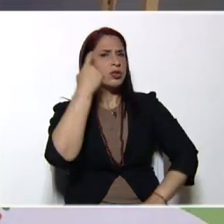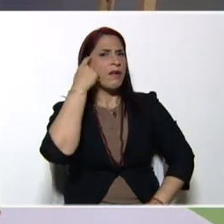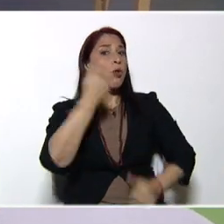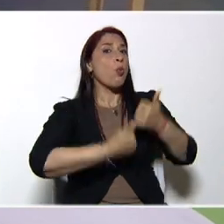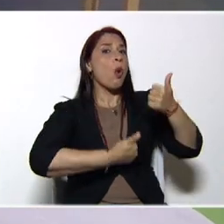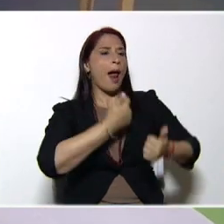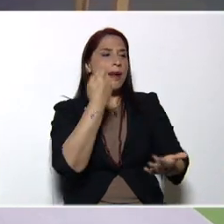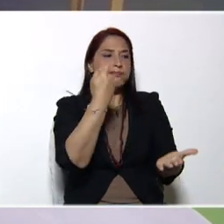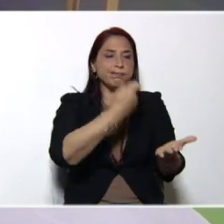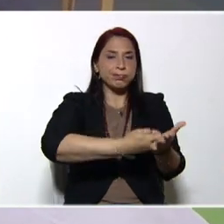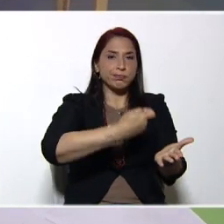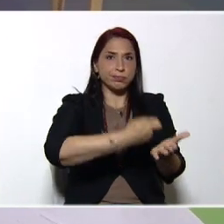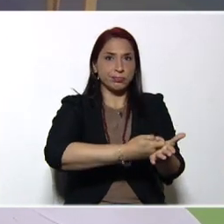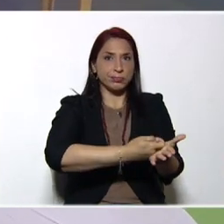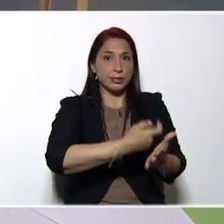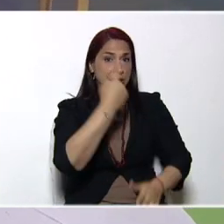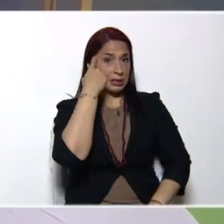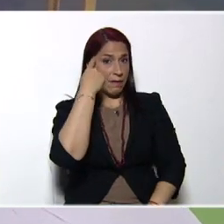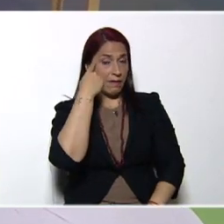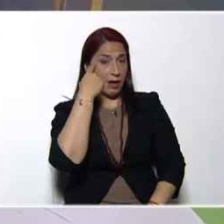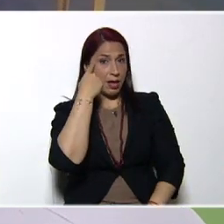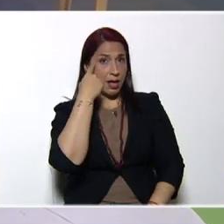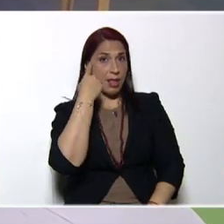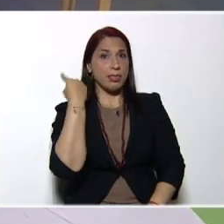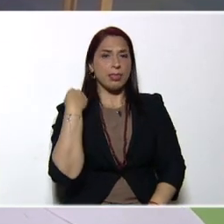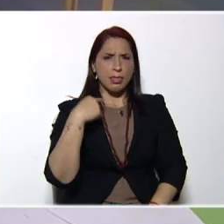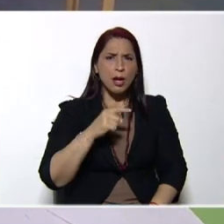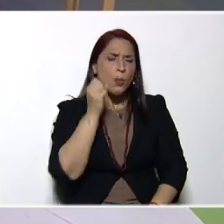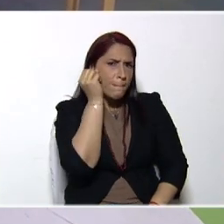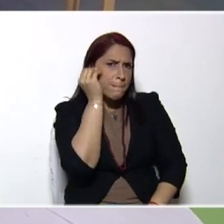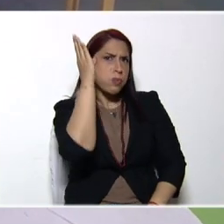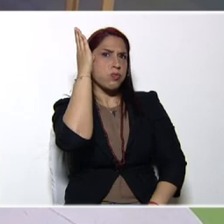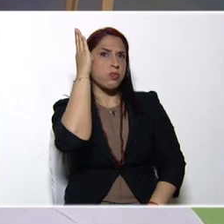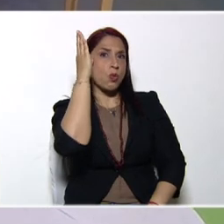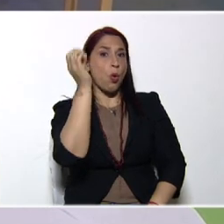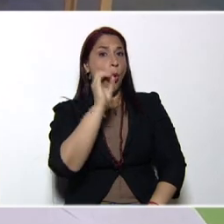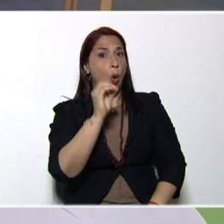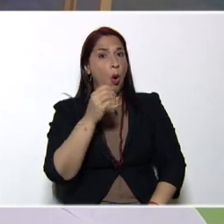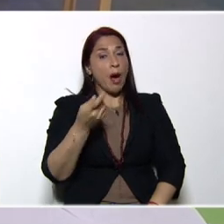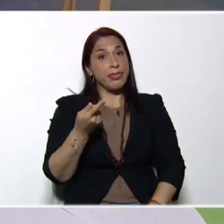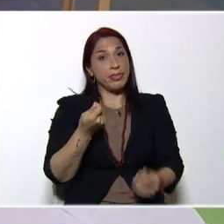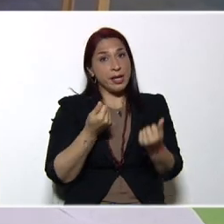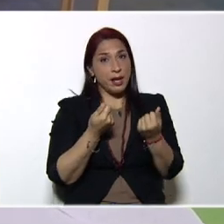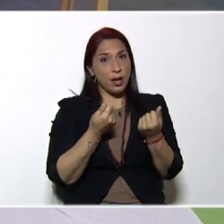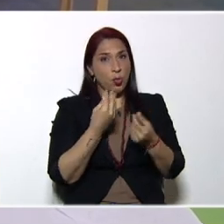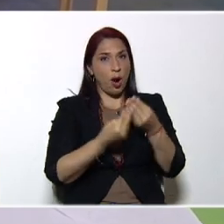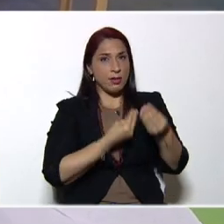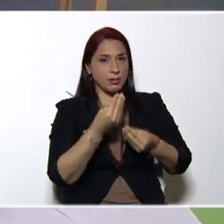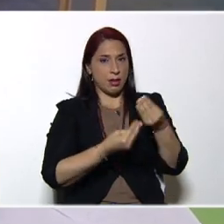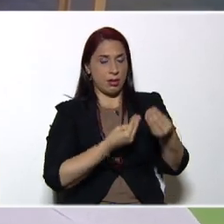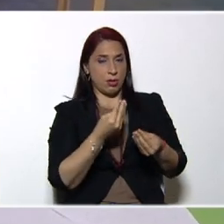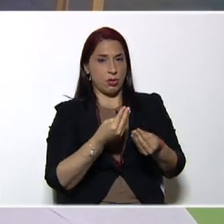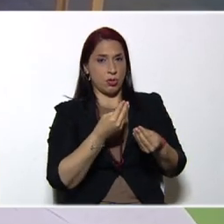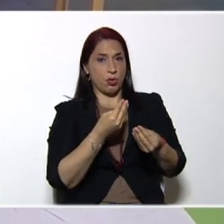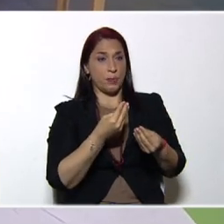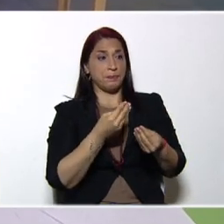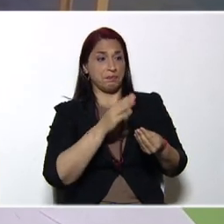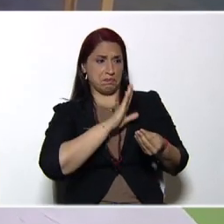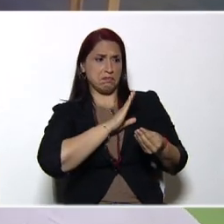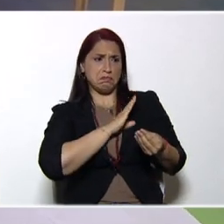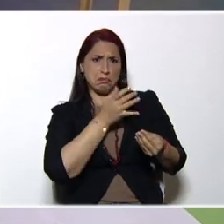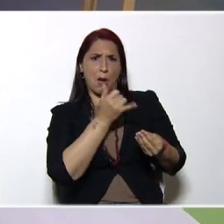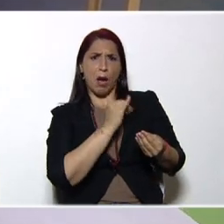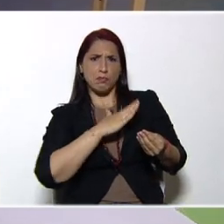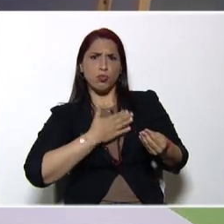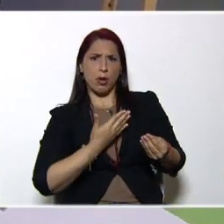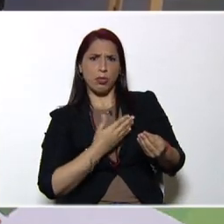inversión que voy a tomar en cuenta para saber si tengo la capacidad, el dinero para hacerlo. Si excede mis capacidades, entonces